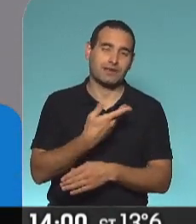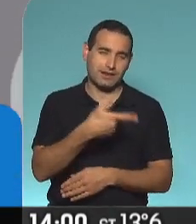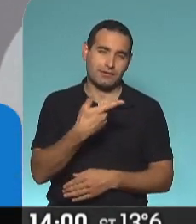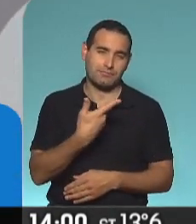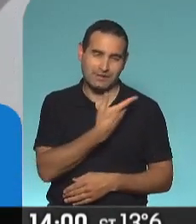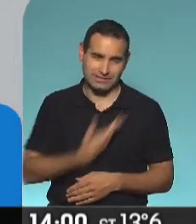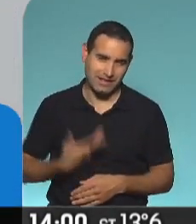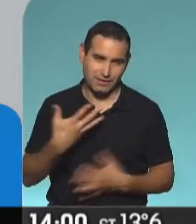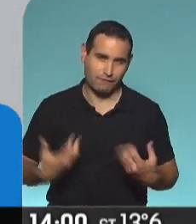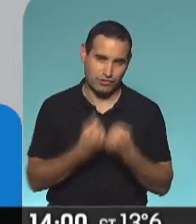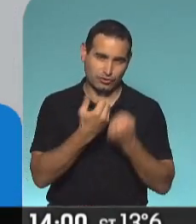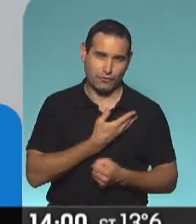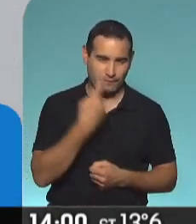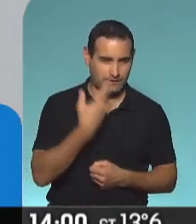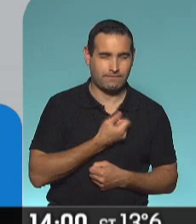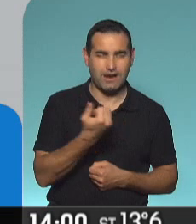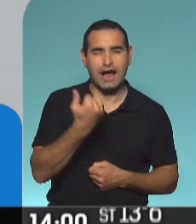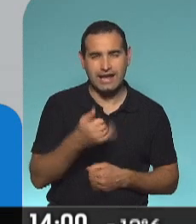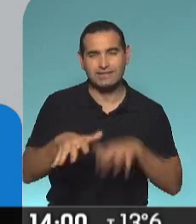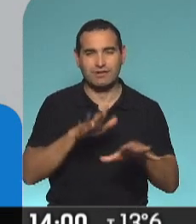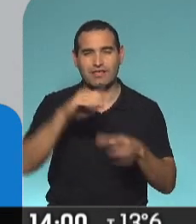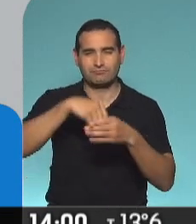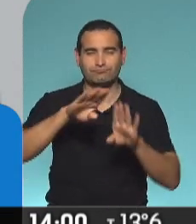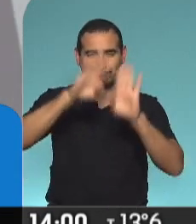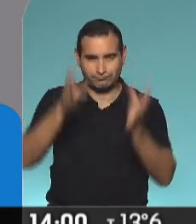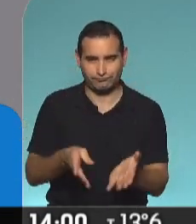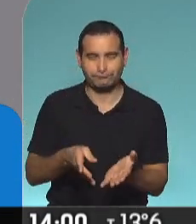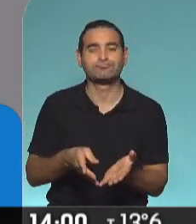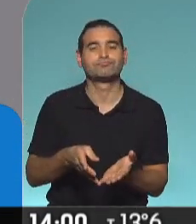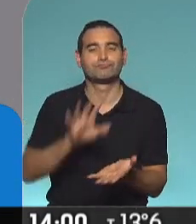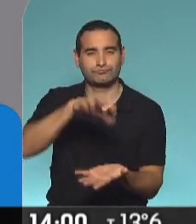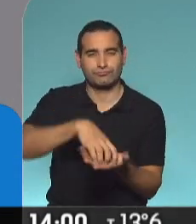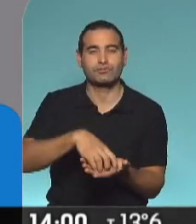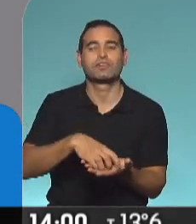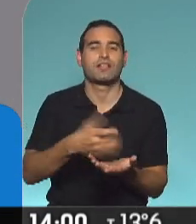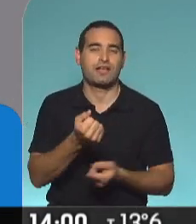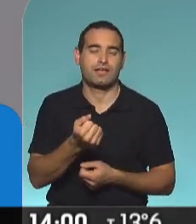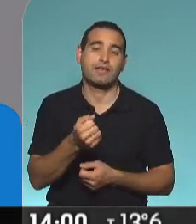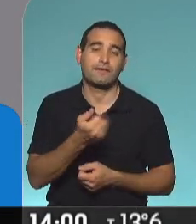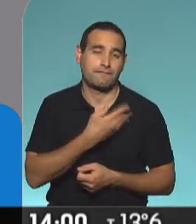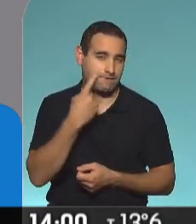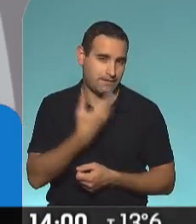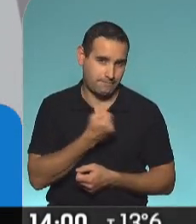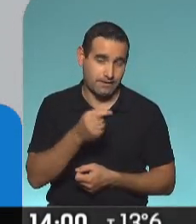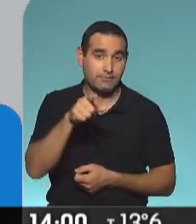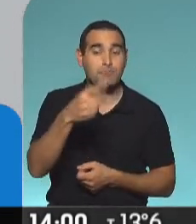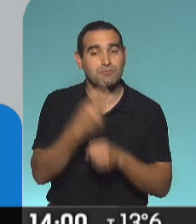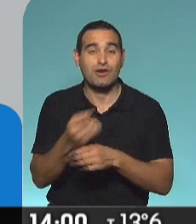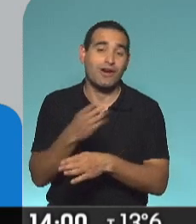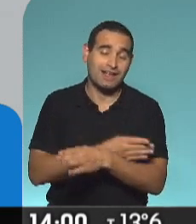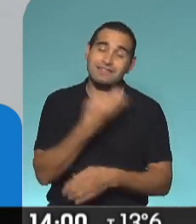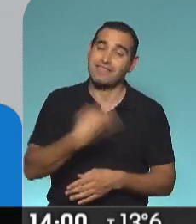FIFA, recordemos, y va a hacer actividades justamente en la sede que tiene la Asociación del Fútbol Mundial, en aquella sede, pero tiene que pasar